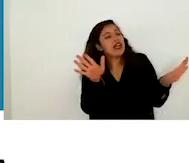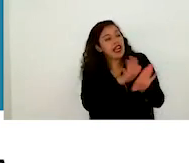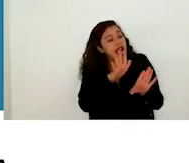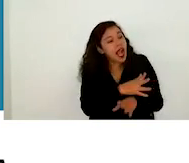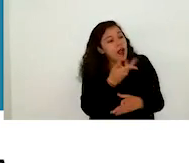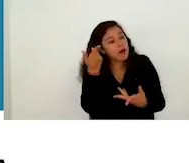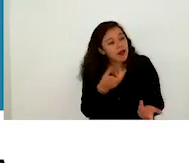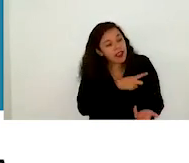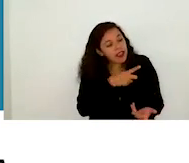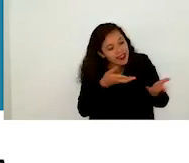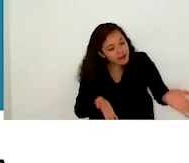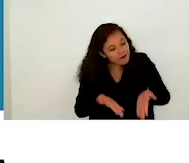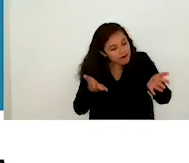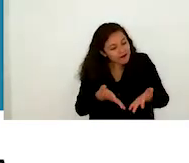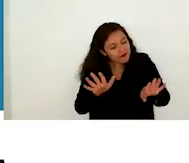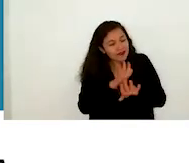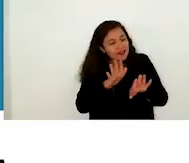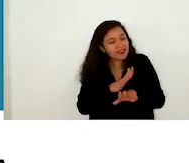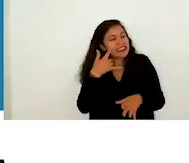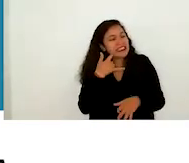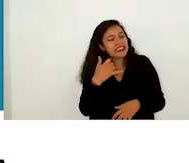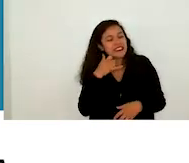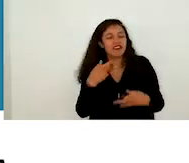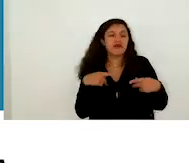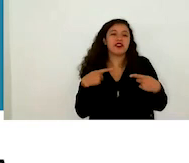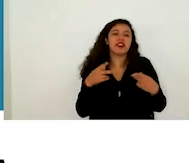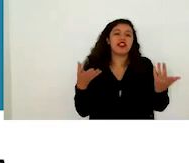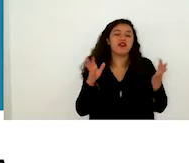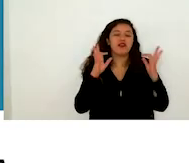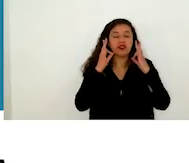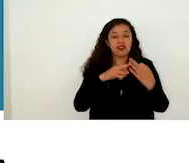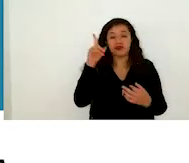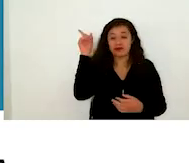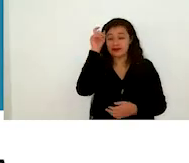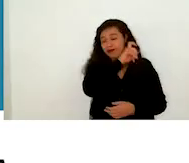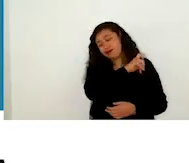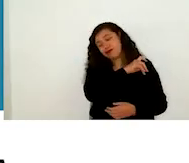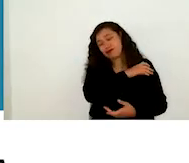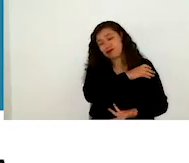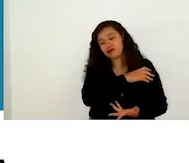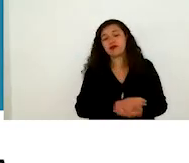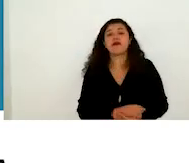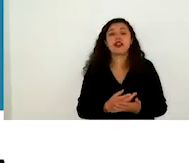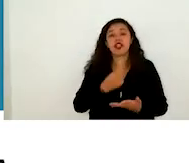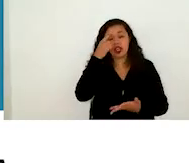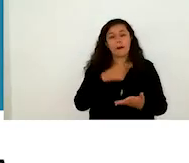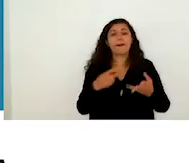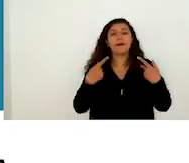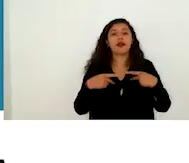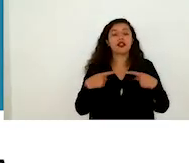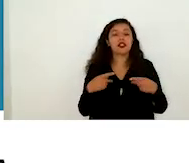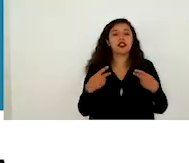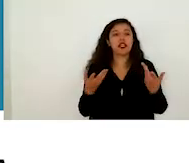poco es a esa parte es a ese modo de pensar es difícil yo creo que muchas de estas personas inclusive